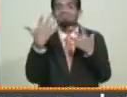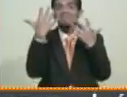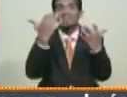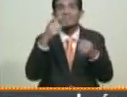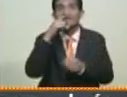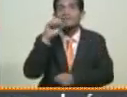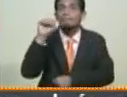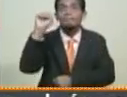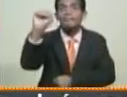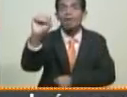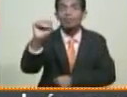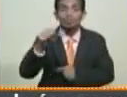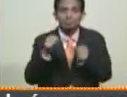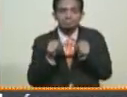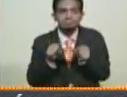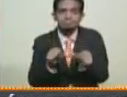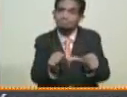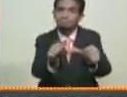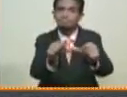Maduro,